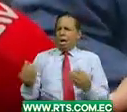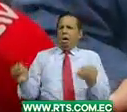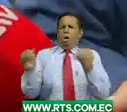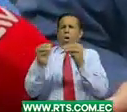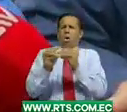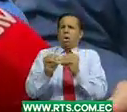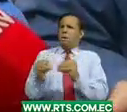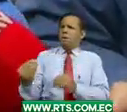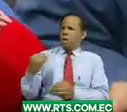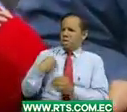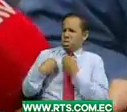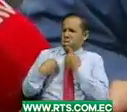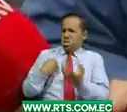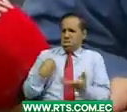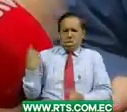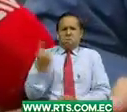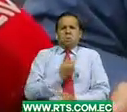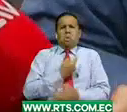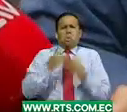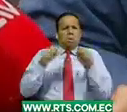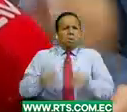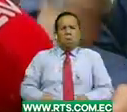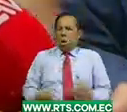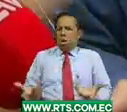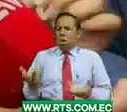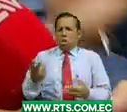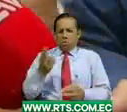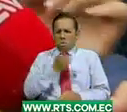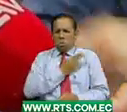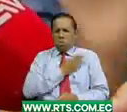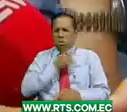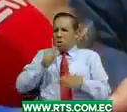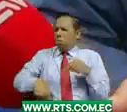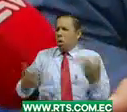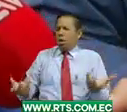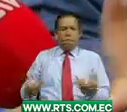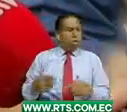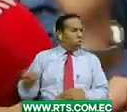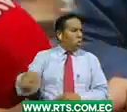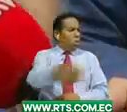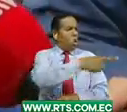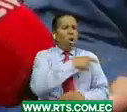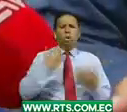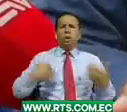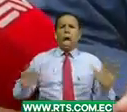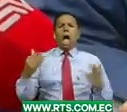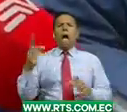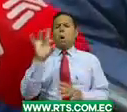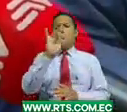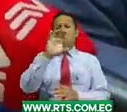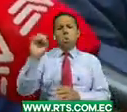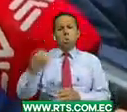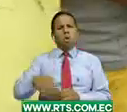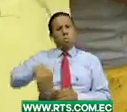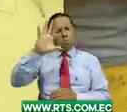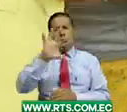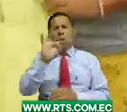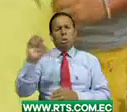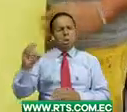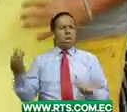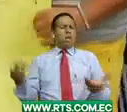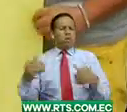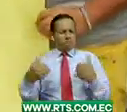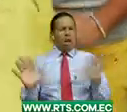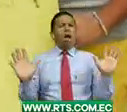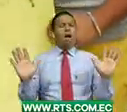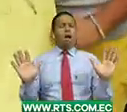podemos ingresar a una universidad porque no nos aprueban, cuando todos aquí hemos sacado de 800 a 900 puntos. Así, estudiantes